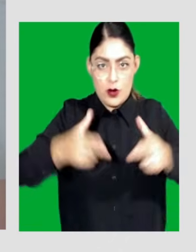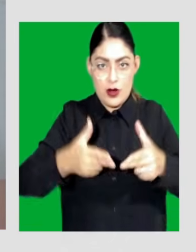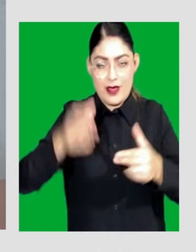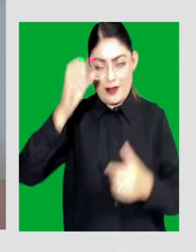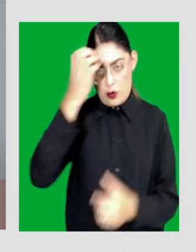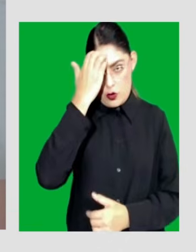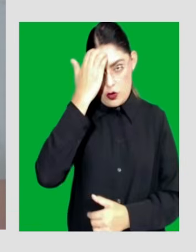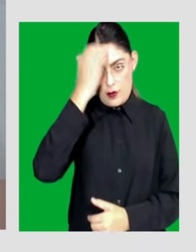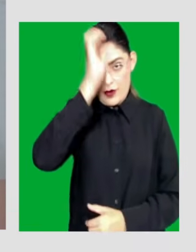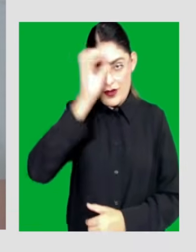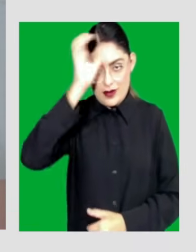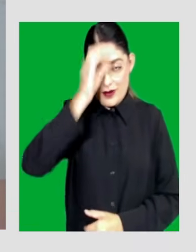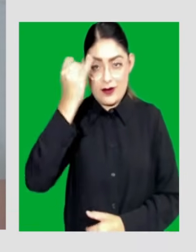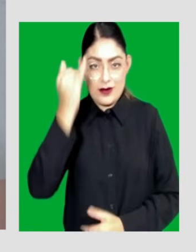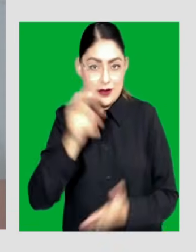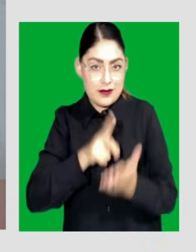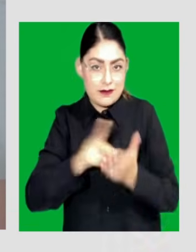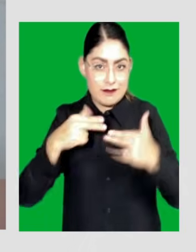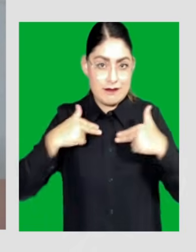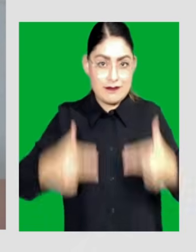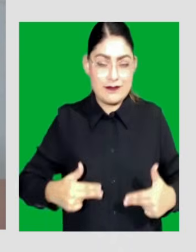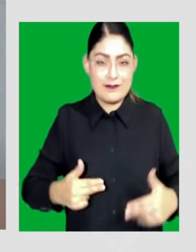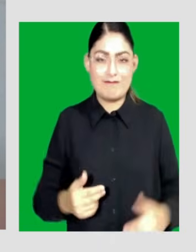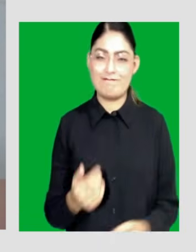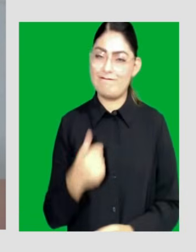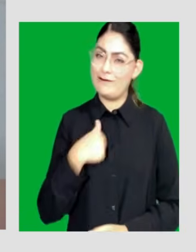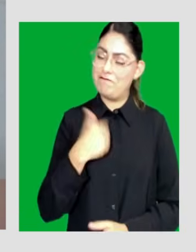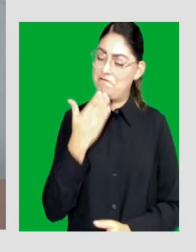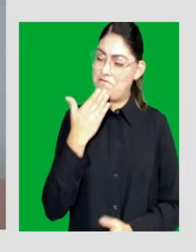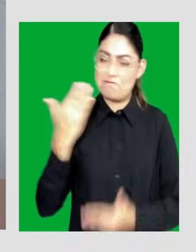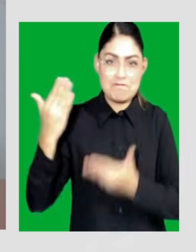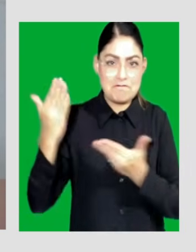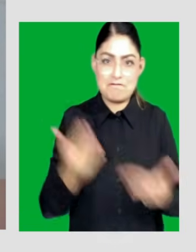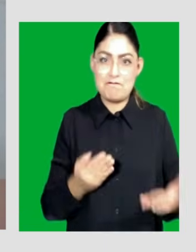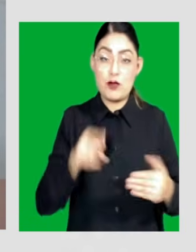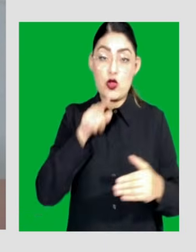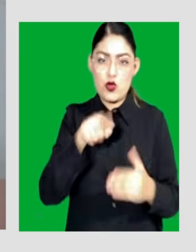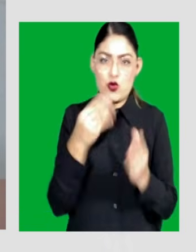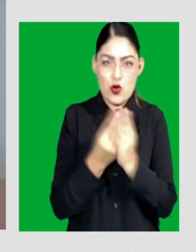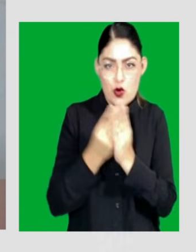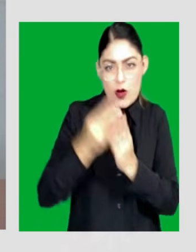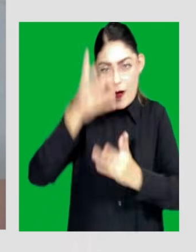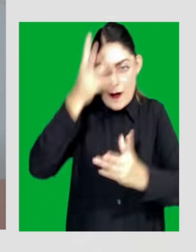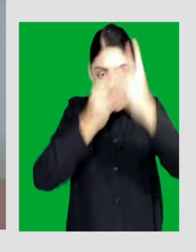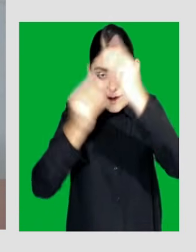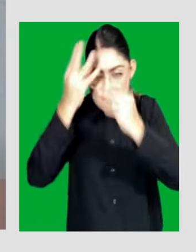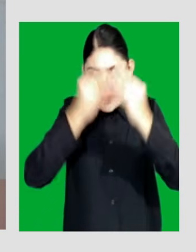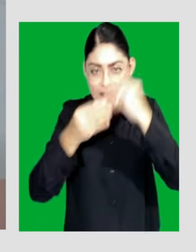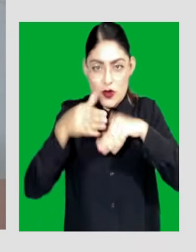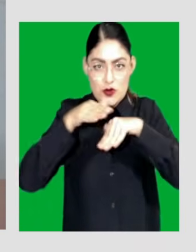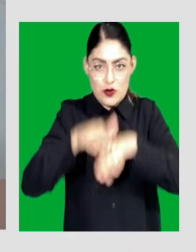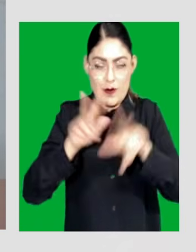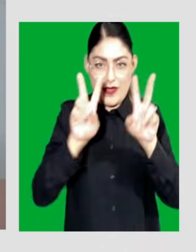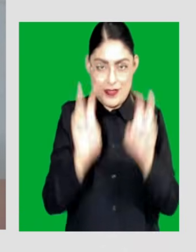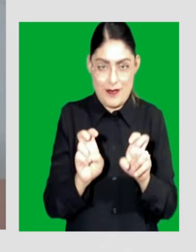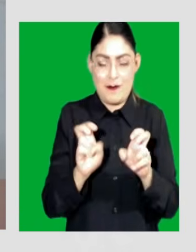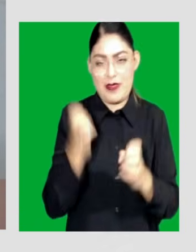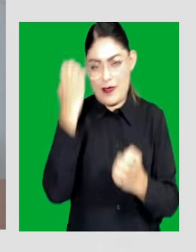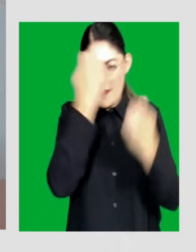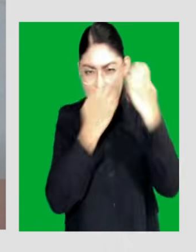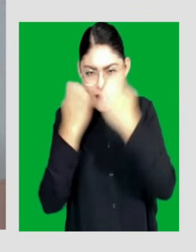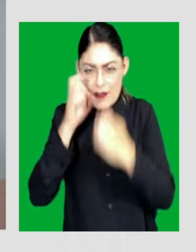Humanos. Me complace darles la bienvenida a este curso autogestivo sobre visualización y análisis de